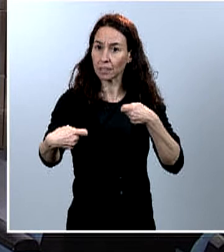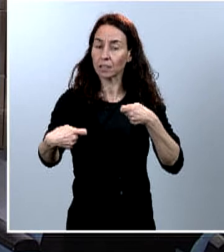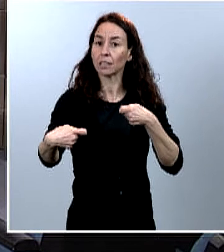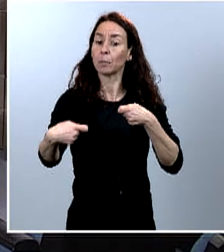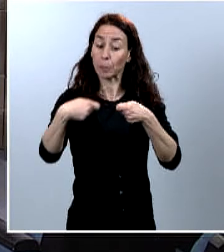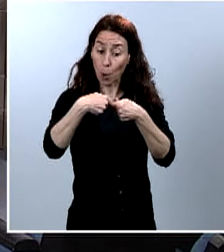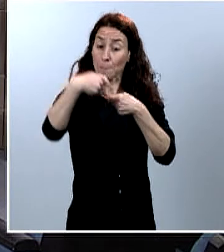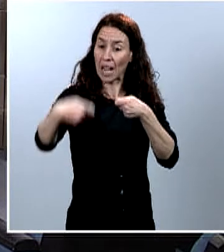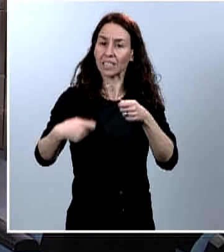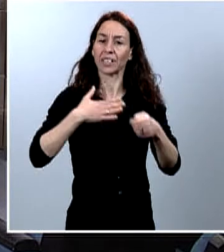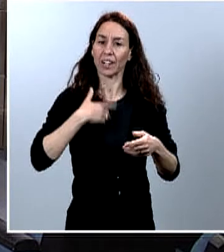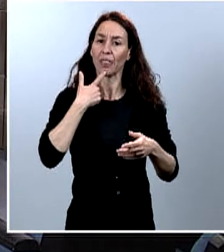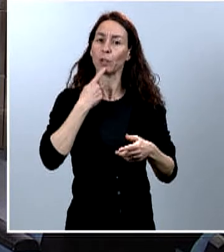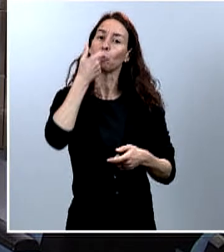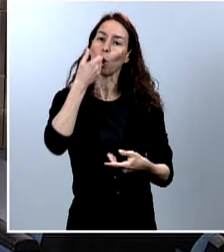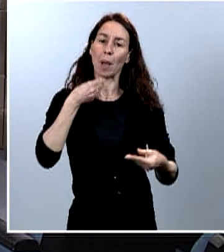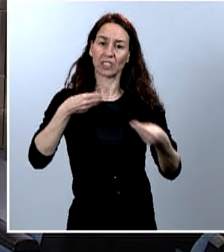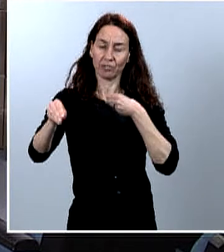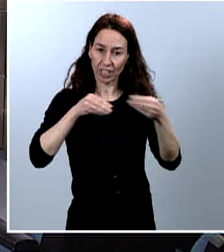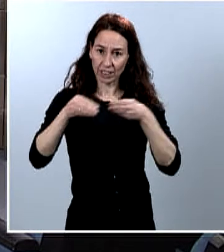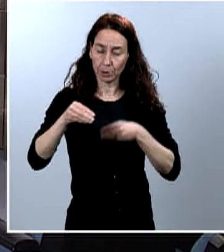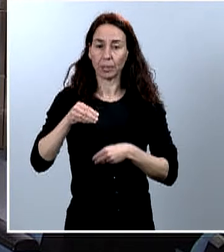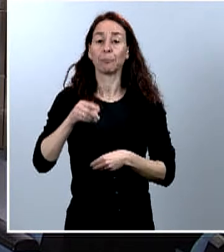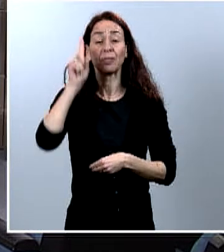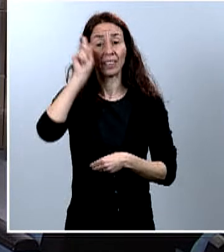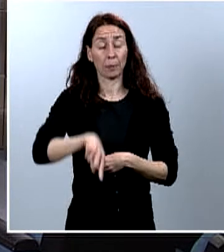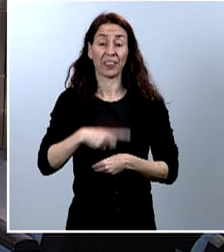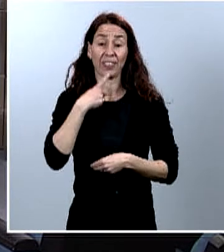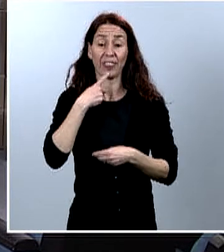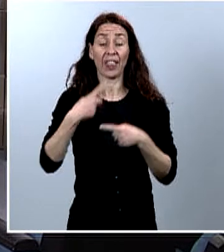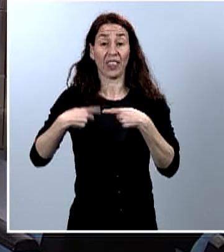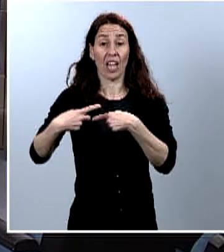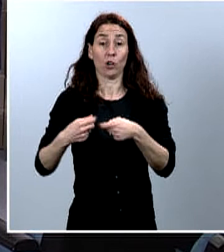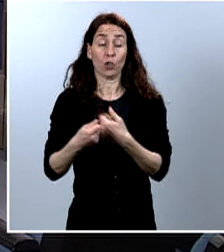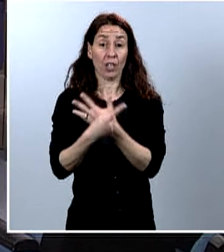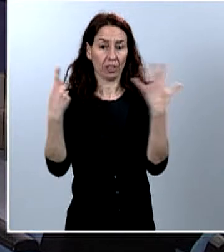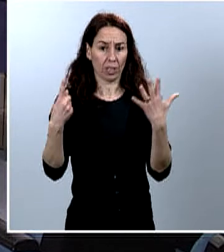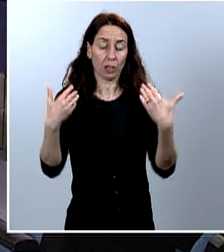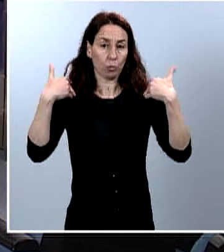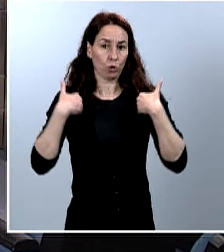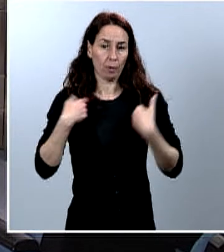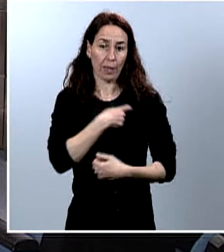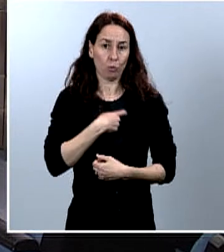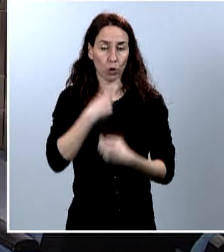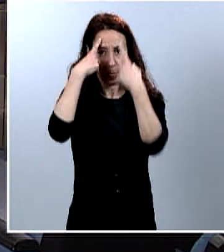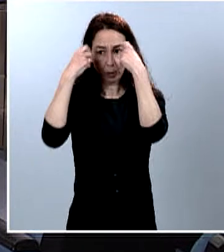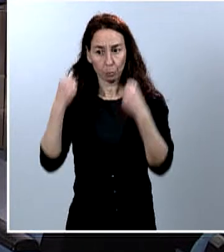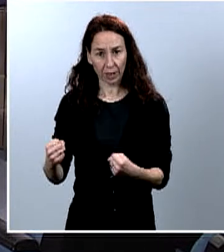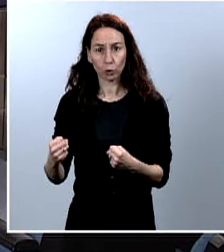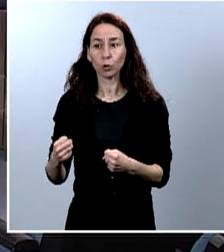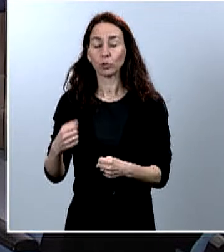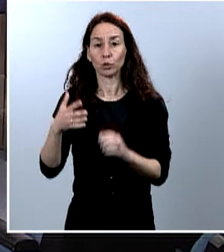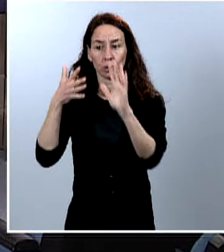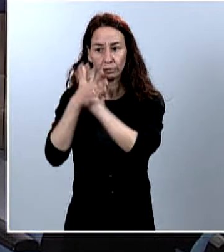en ese sentido, Diario 16 pregunta: como responsable de la comisión de expertos, ¿aconseja al Gobierno sobre ir facilitando la salida controlada